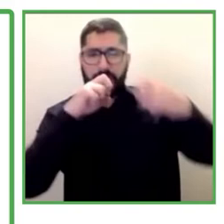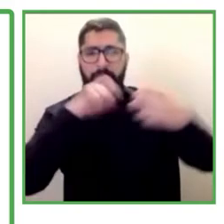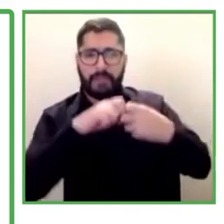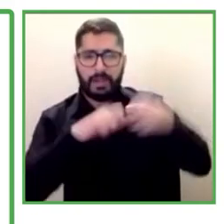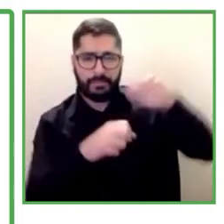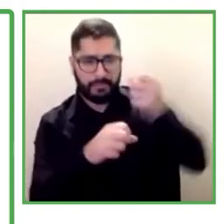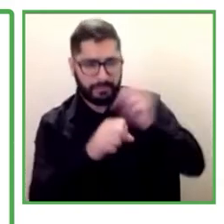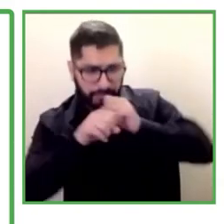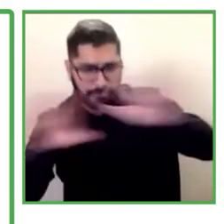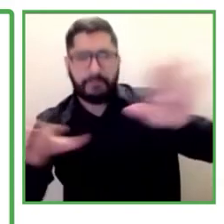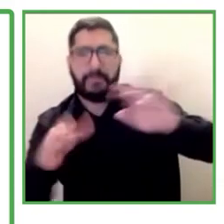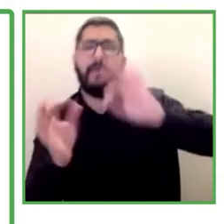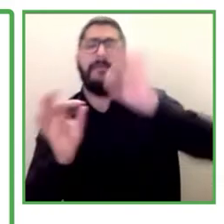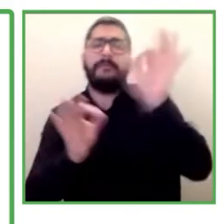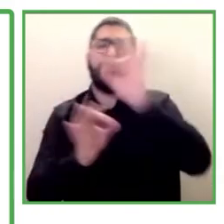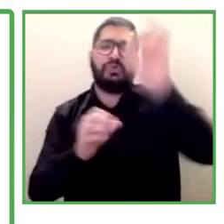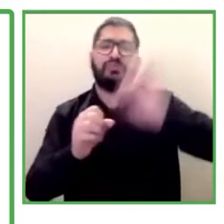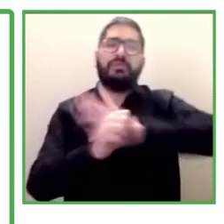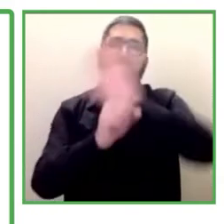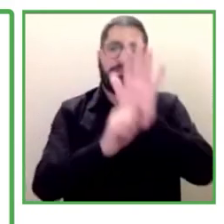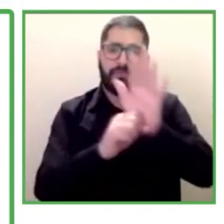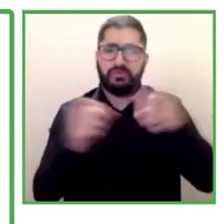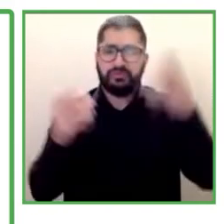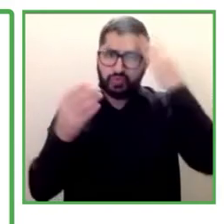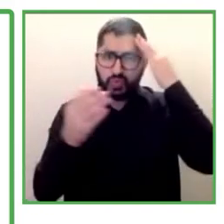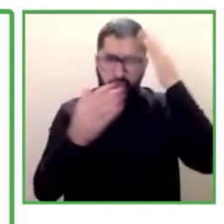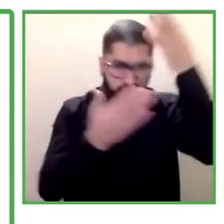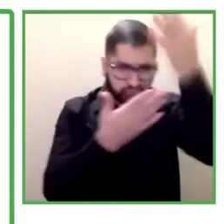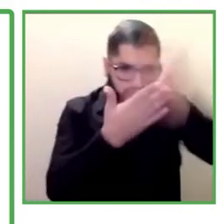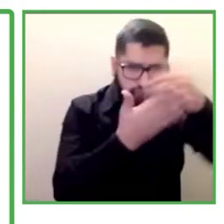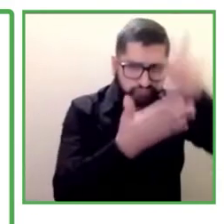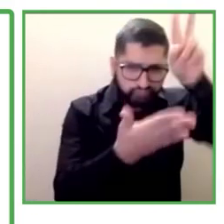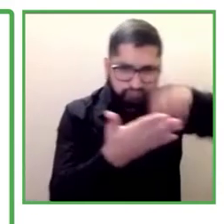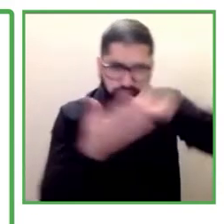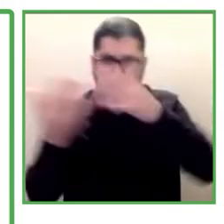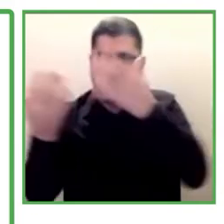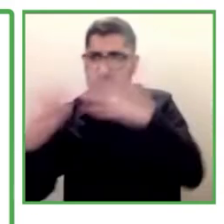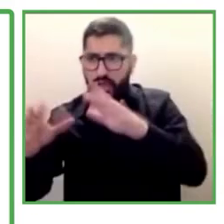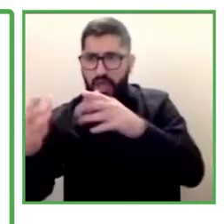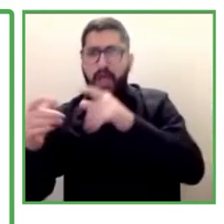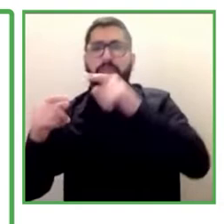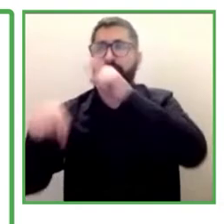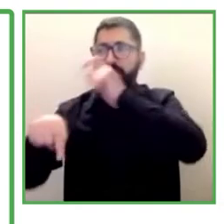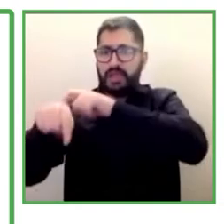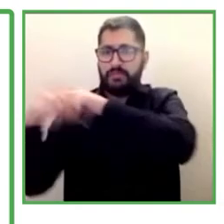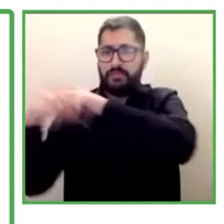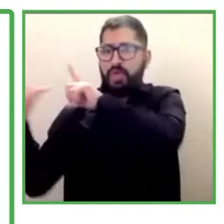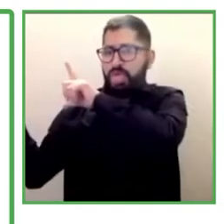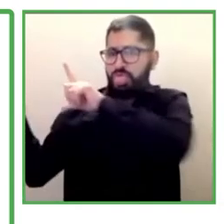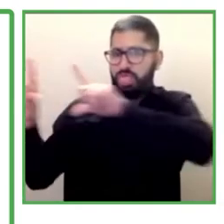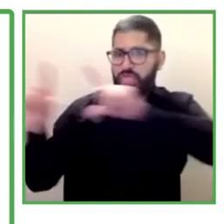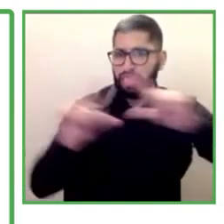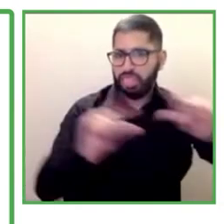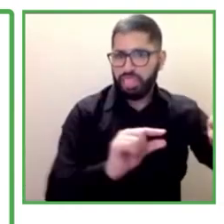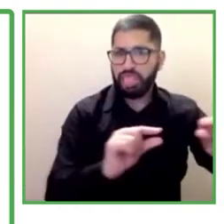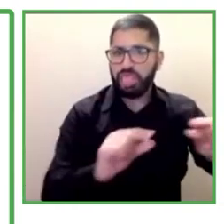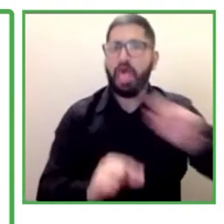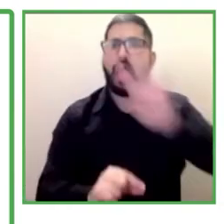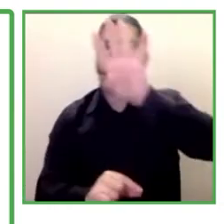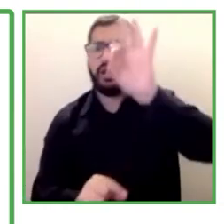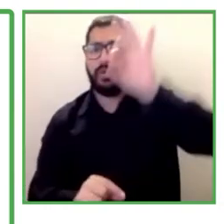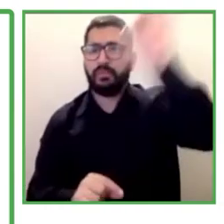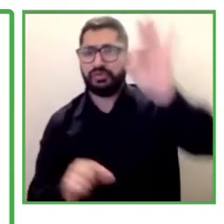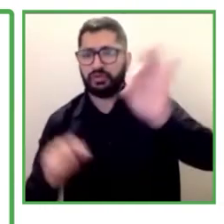estudio que han descendido en un 40% las contrataciones de las empresas que necesitan y que deben cumplir con la cuota